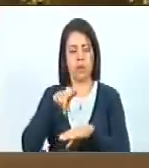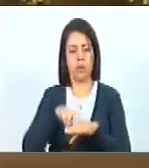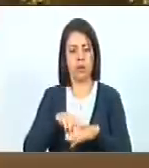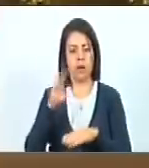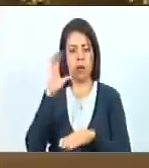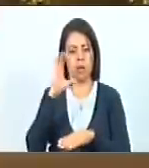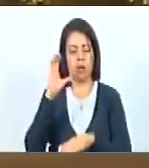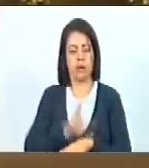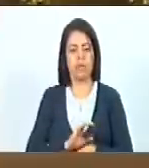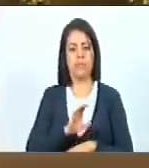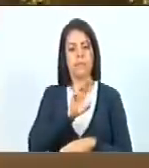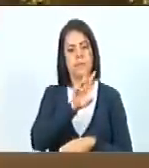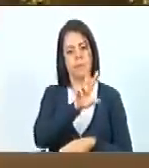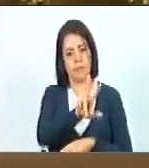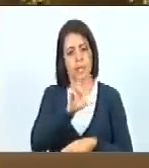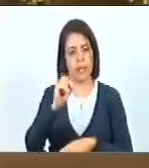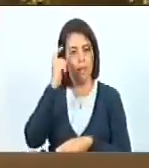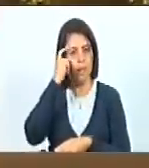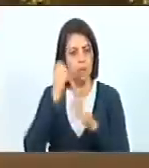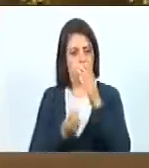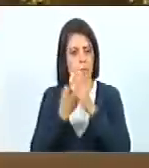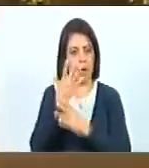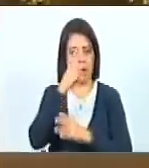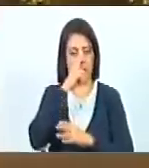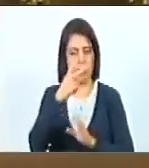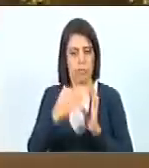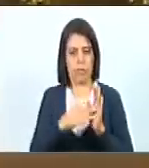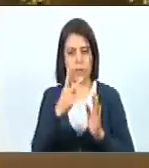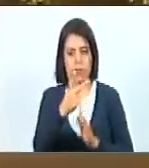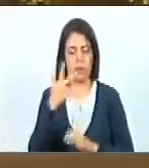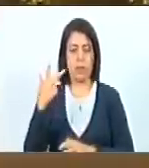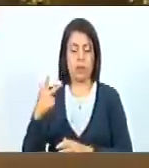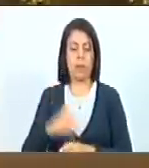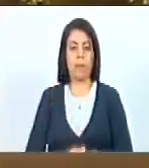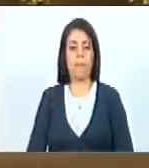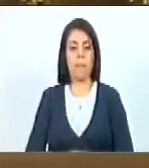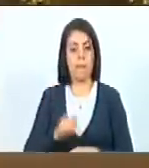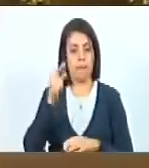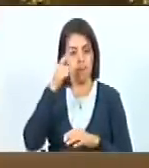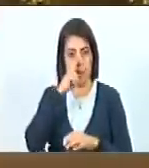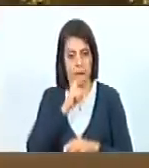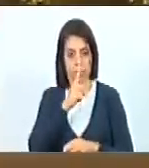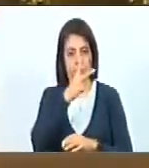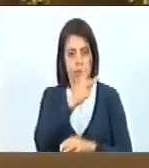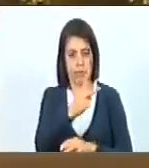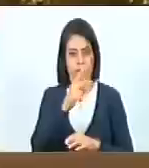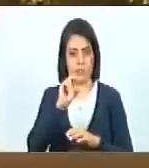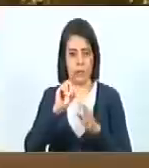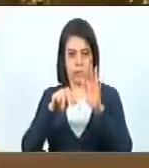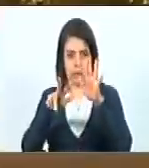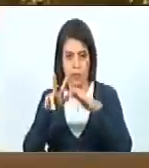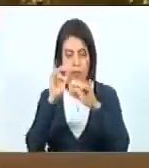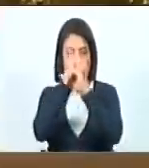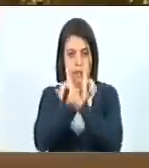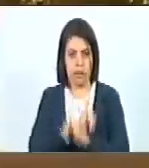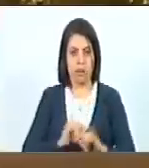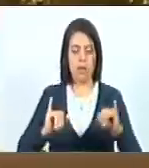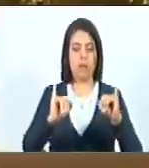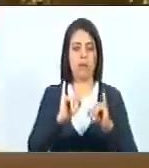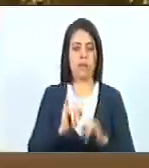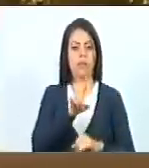en Caracas, a los 30 días del mes de mayo de 2023, año 213 de la